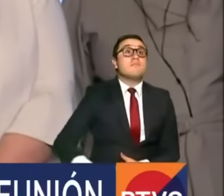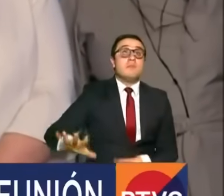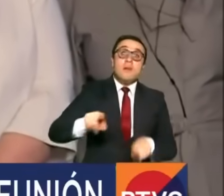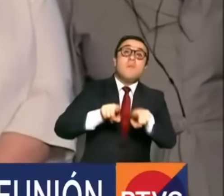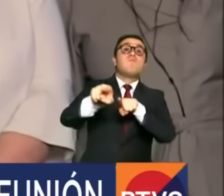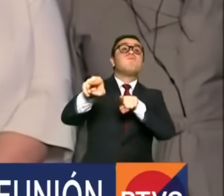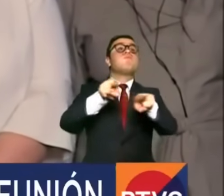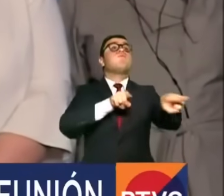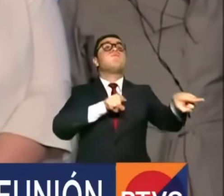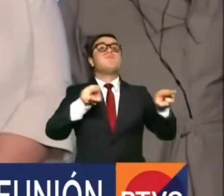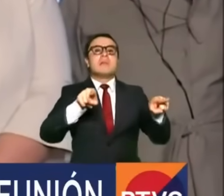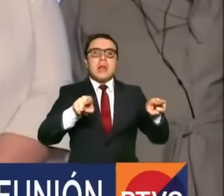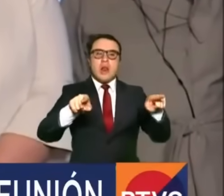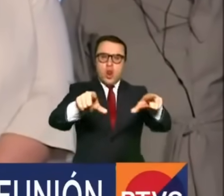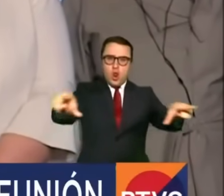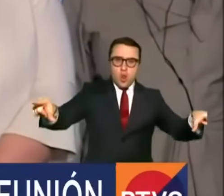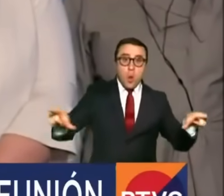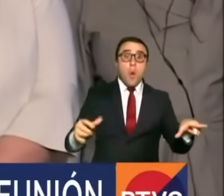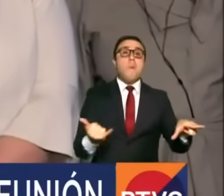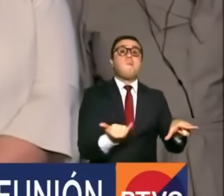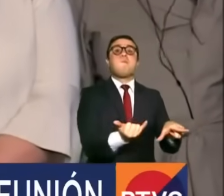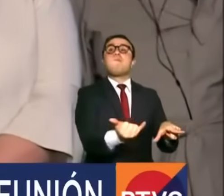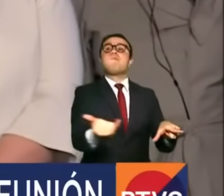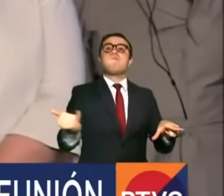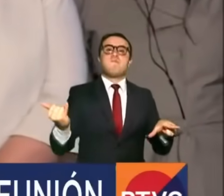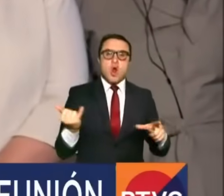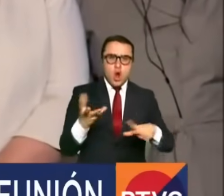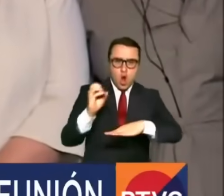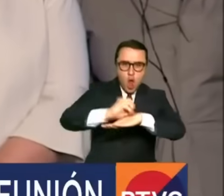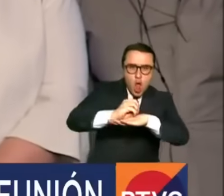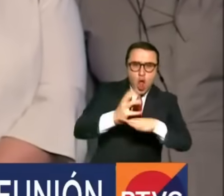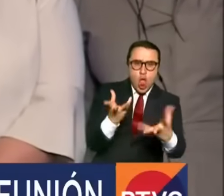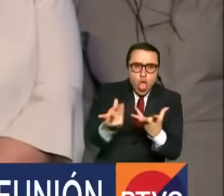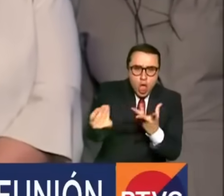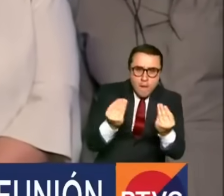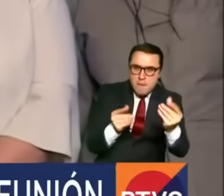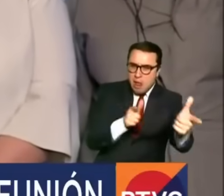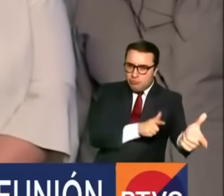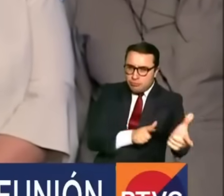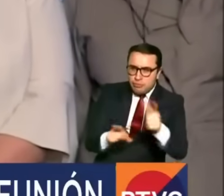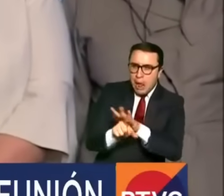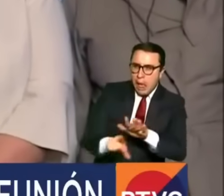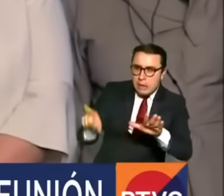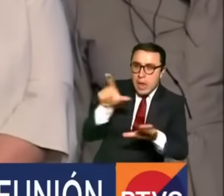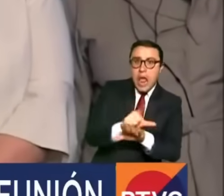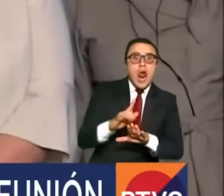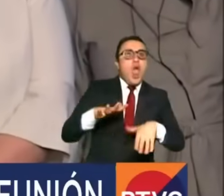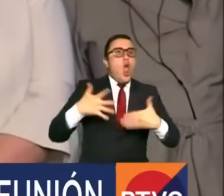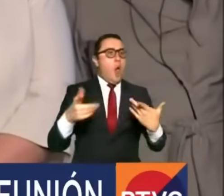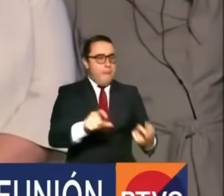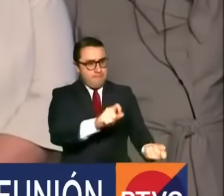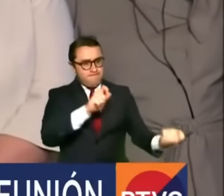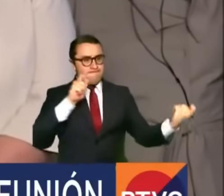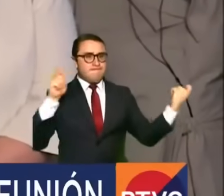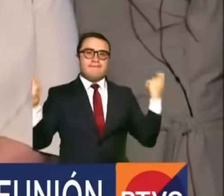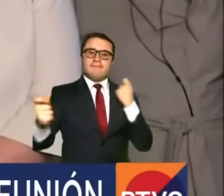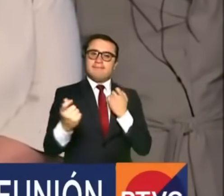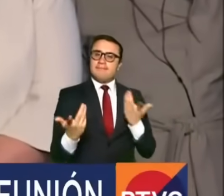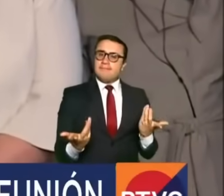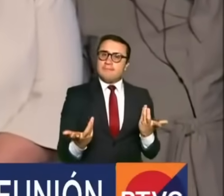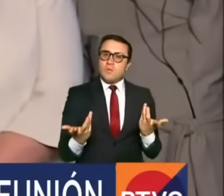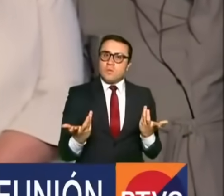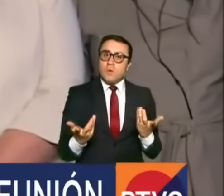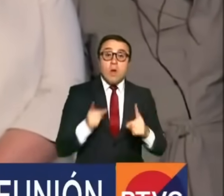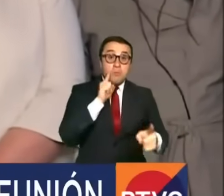están asentadas en este momento organizaciones armadas ilegales de tal manera que la prosperidad